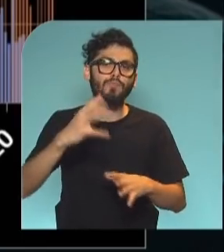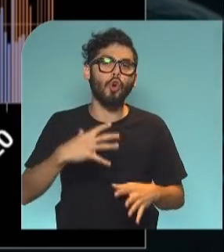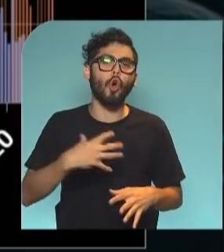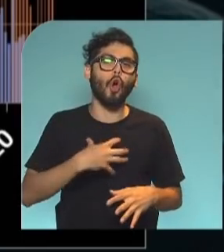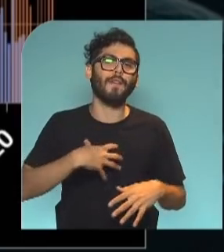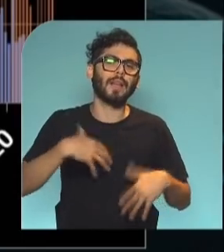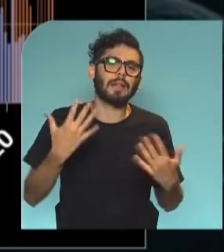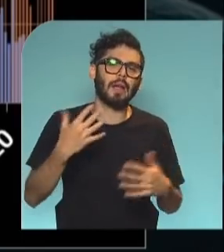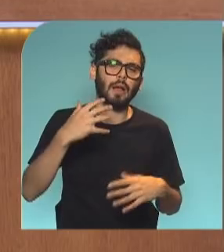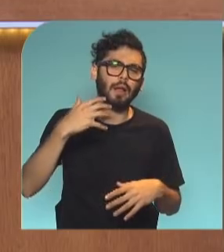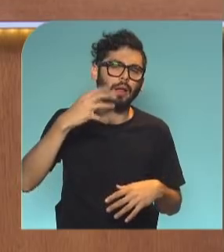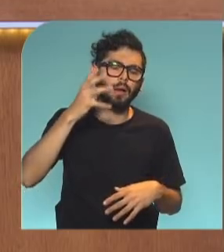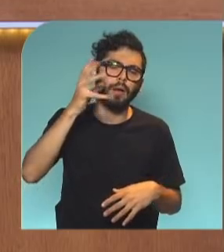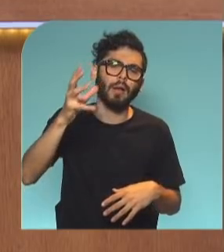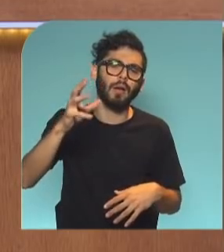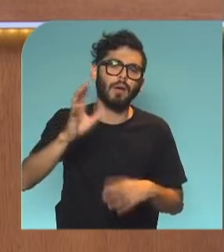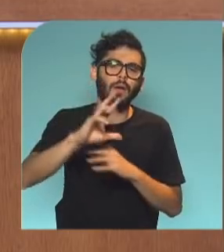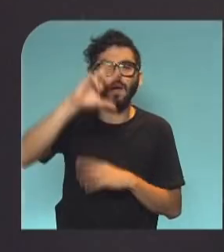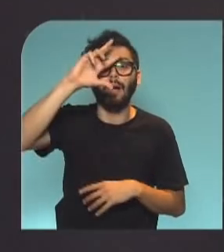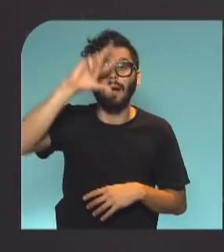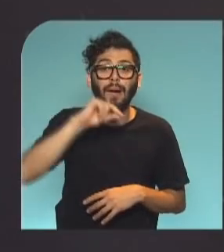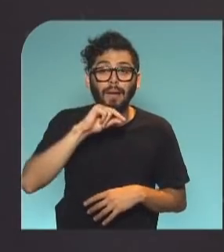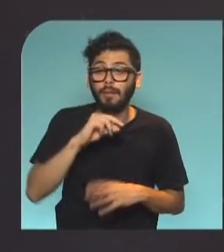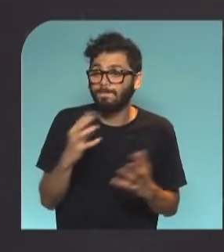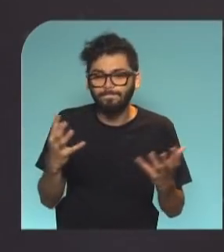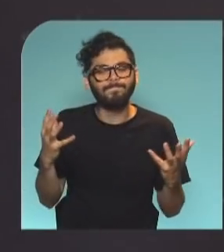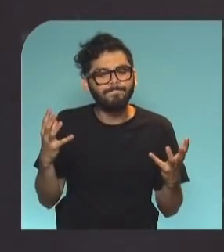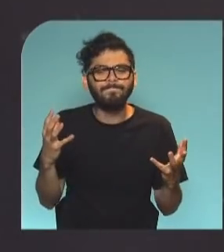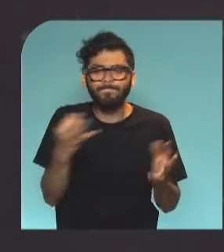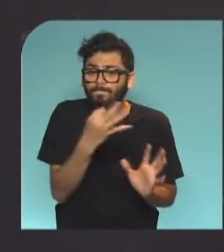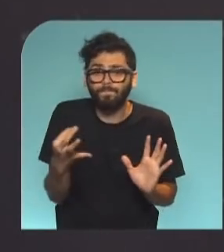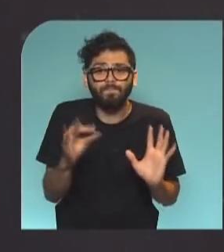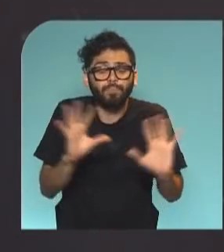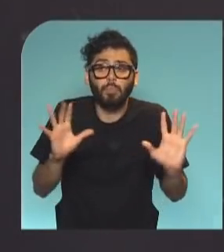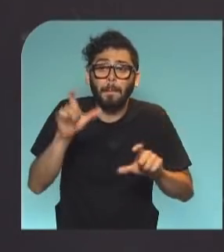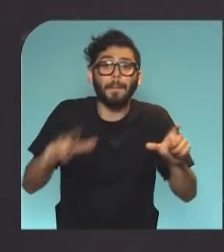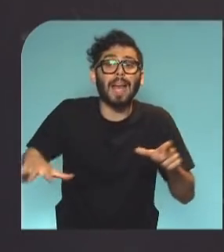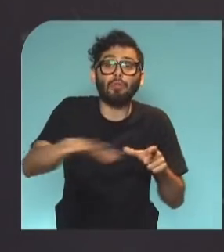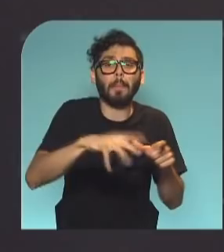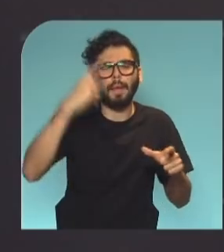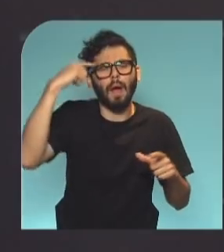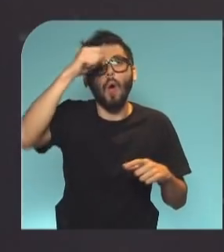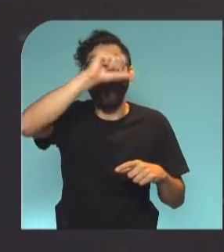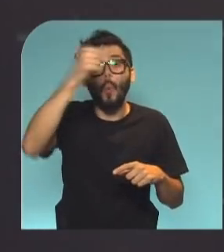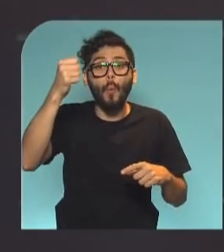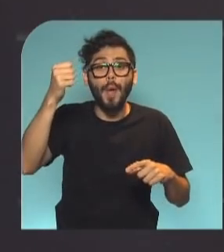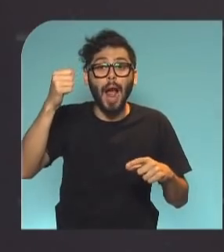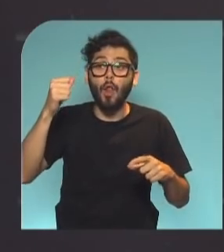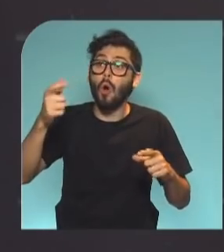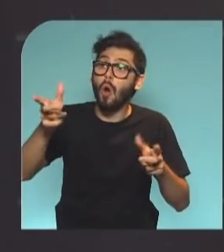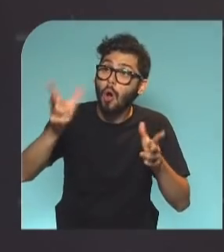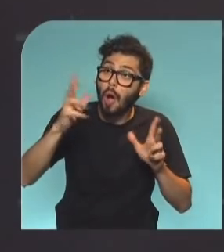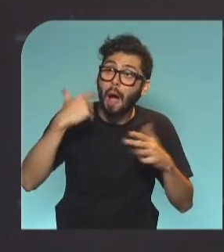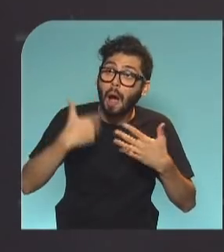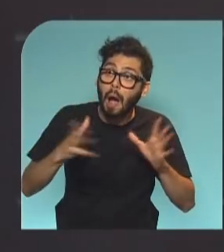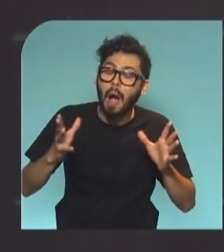¿Un exceso de confianza a la hora del verano y de las aperturas? La gente se cree que todo está calmado en el verano porque pudo salir un ratito a